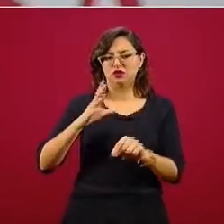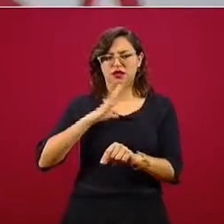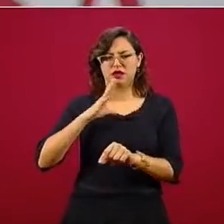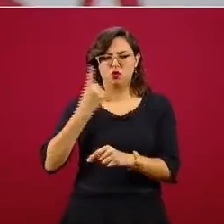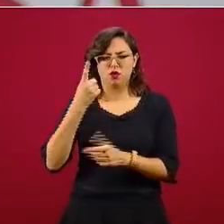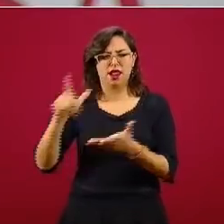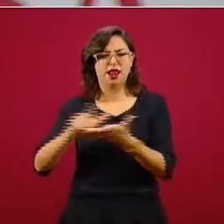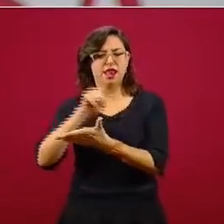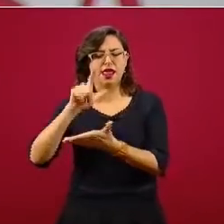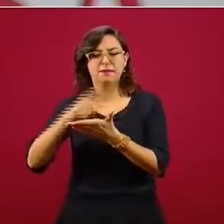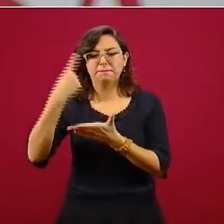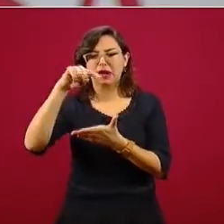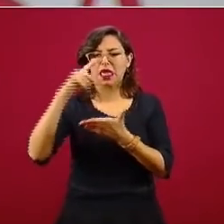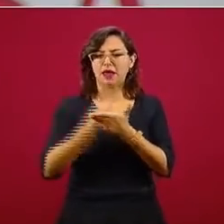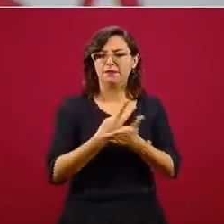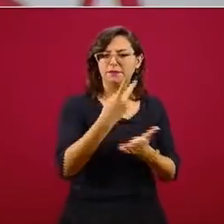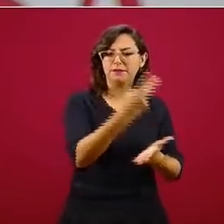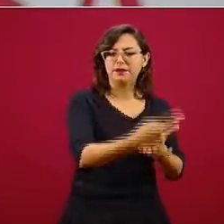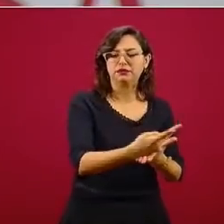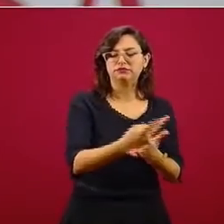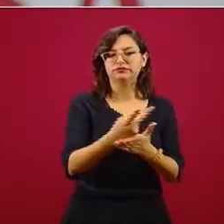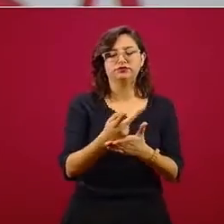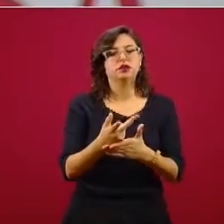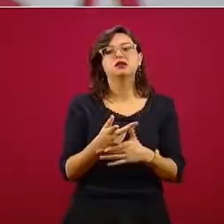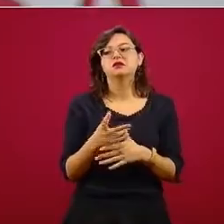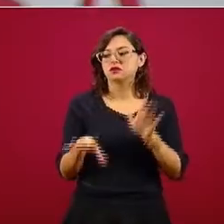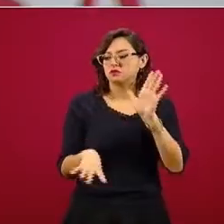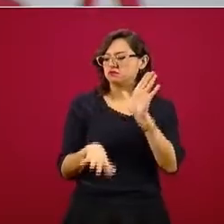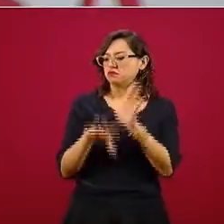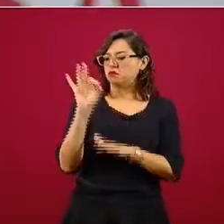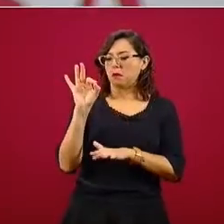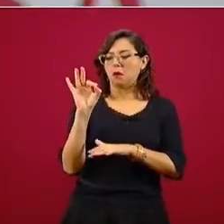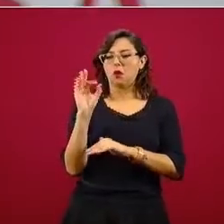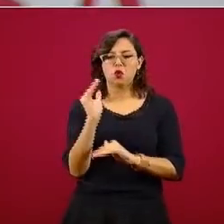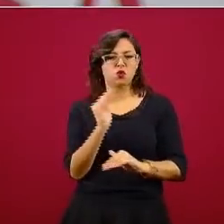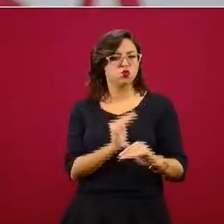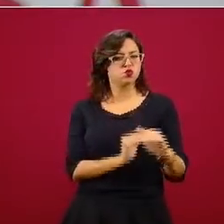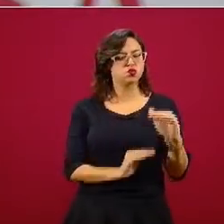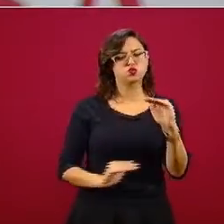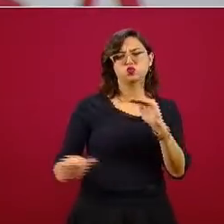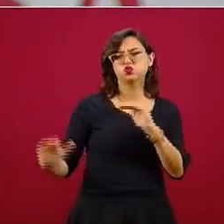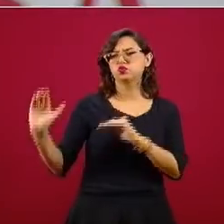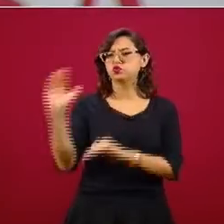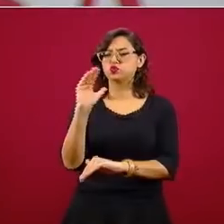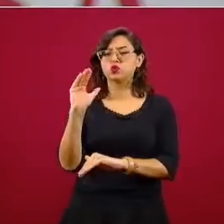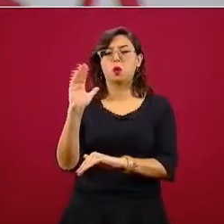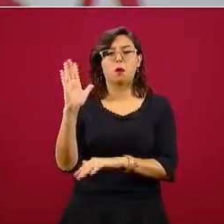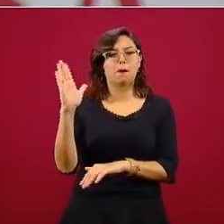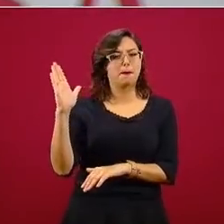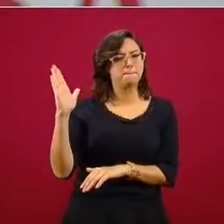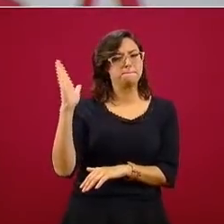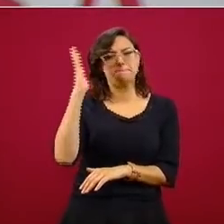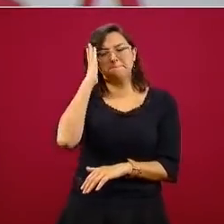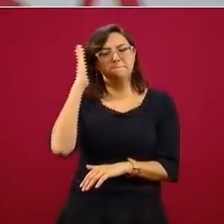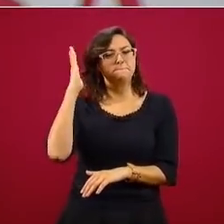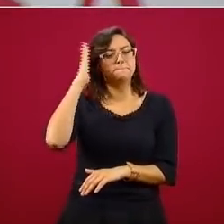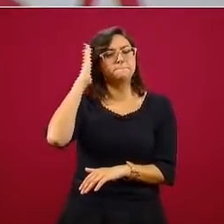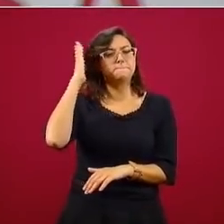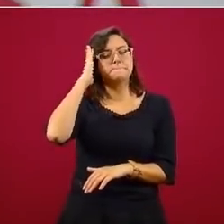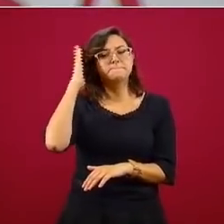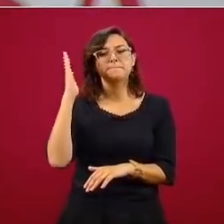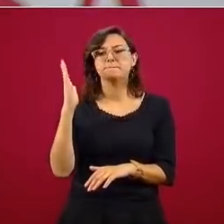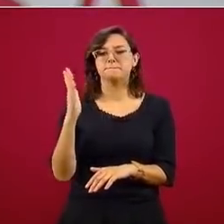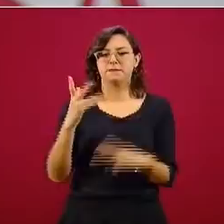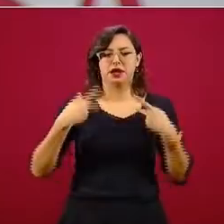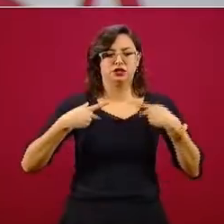mejor mecanismo era utilizar la máxima condecoración que entrega los Estados Unidos mexicanos a sus